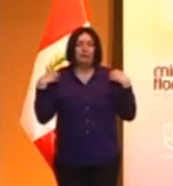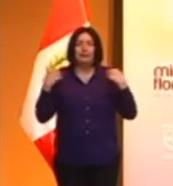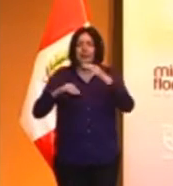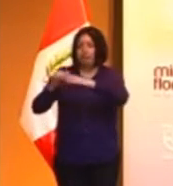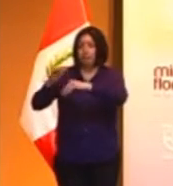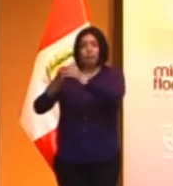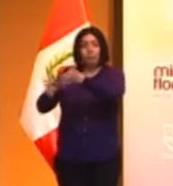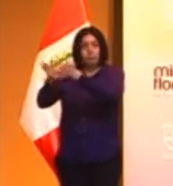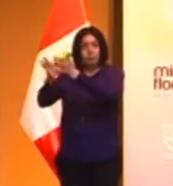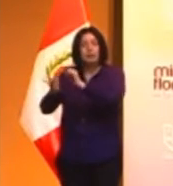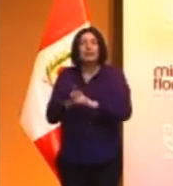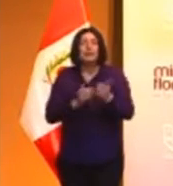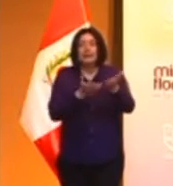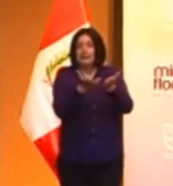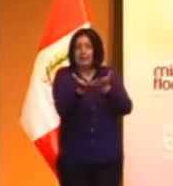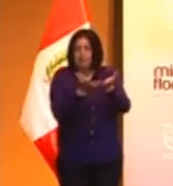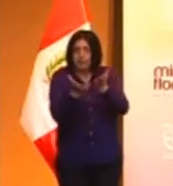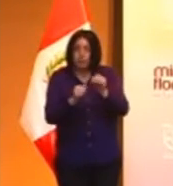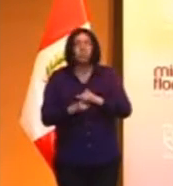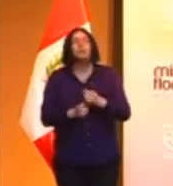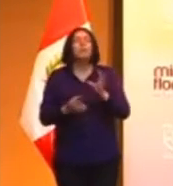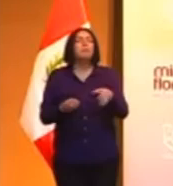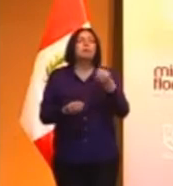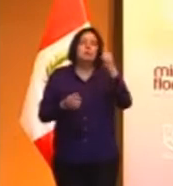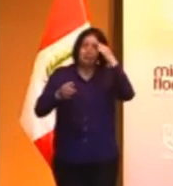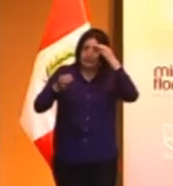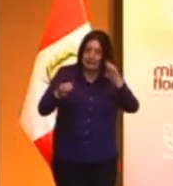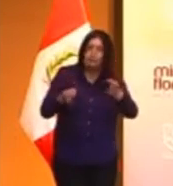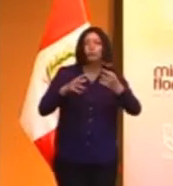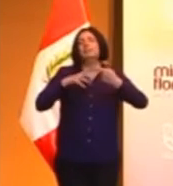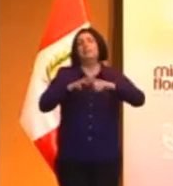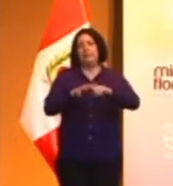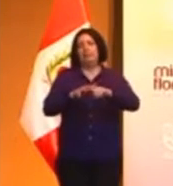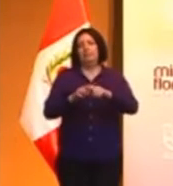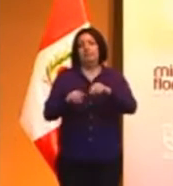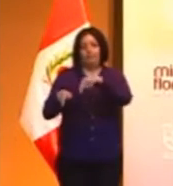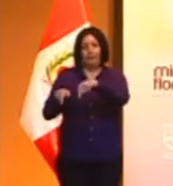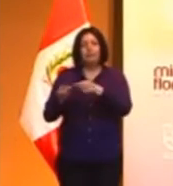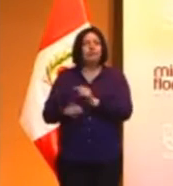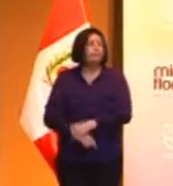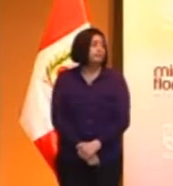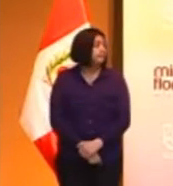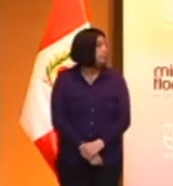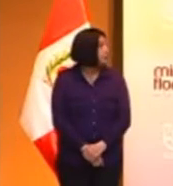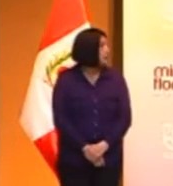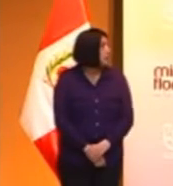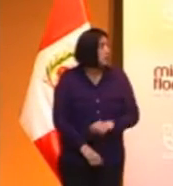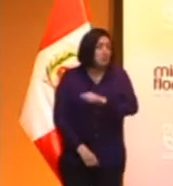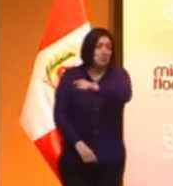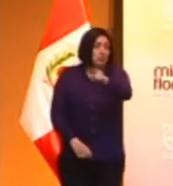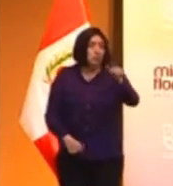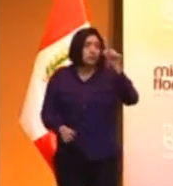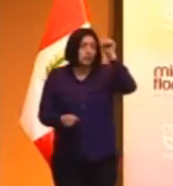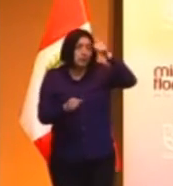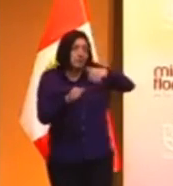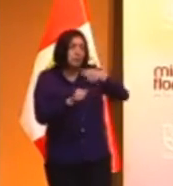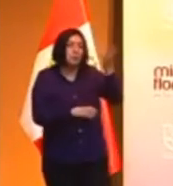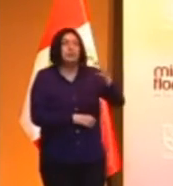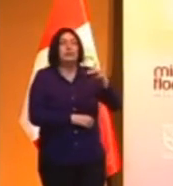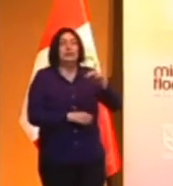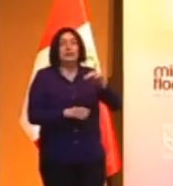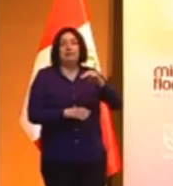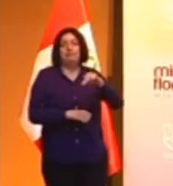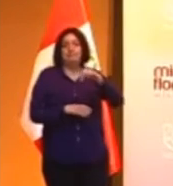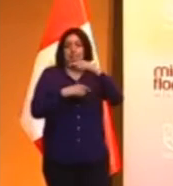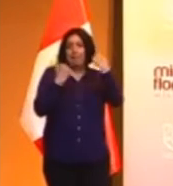y servicios públicos, porque hemos decidido comenzar por ahí. Como ustedes recordarán, en